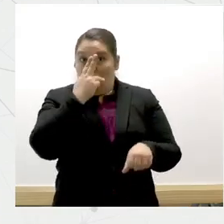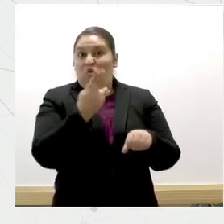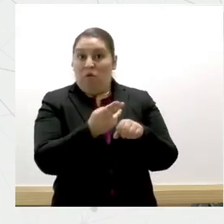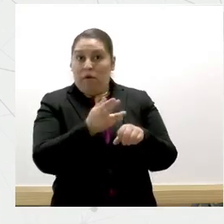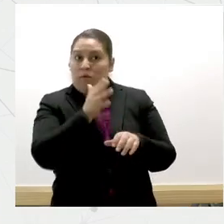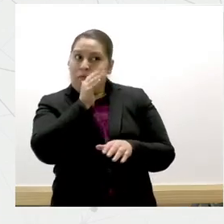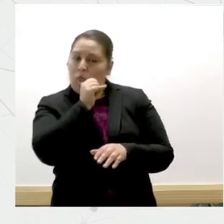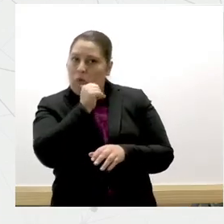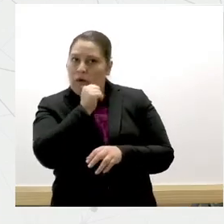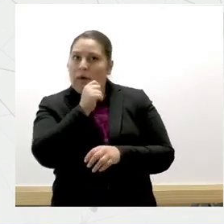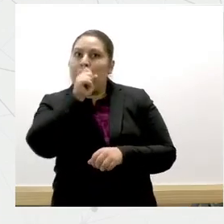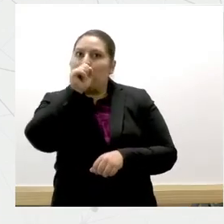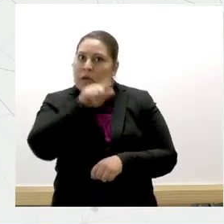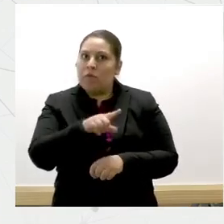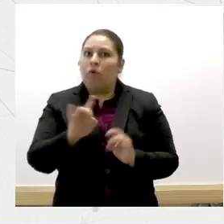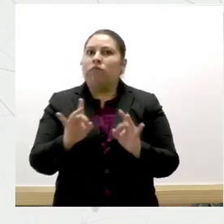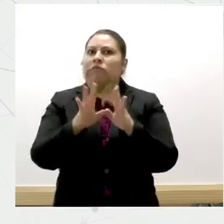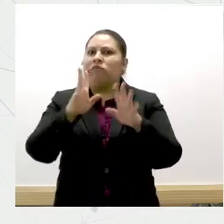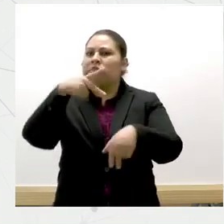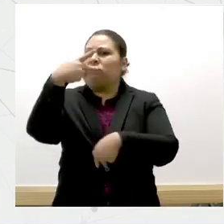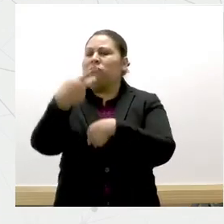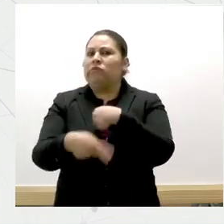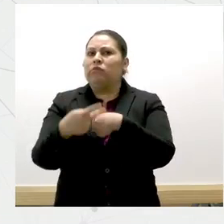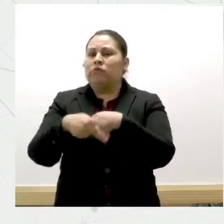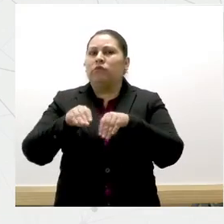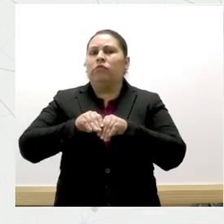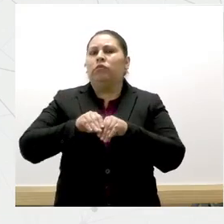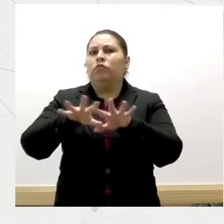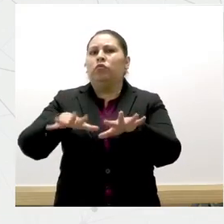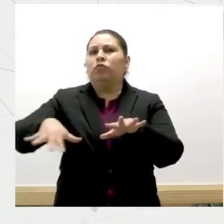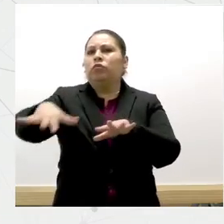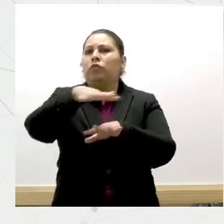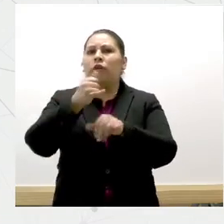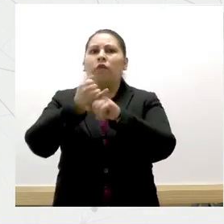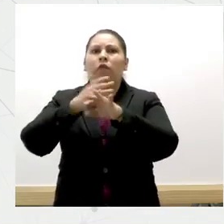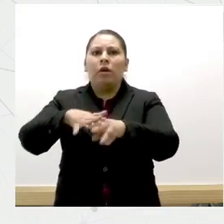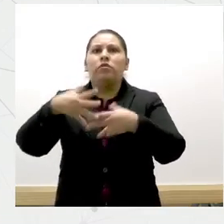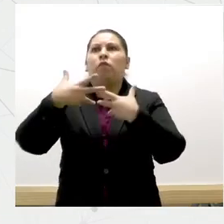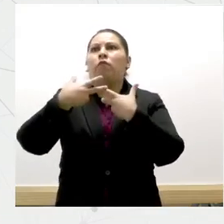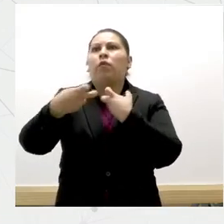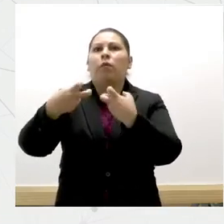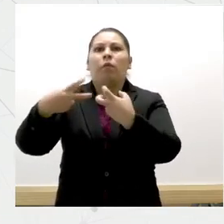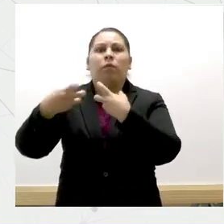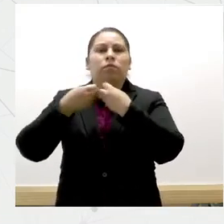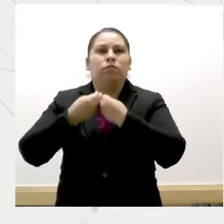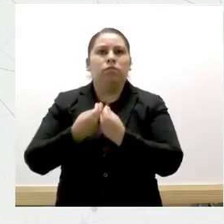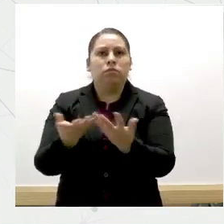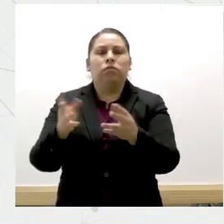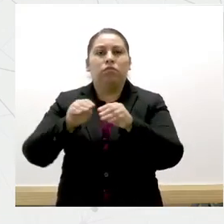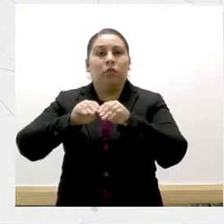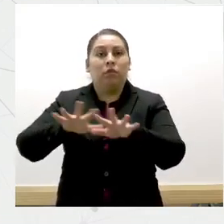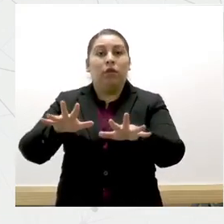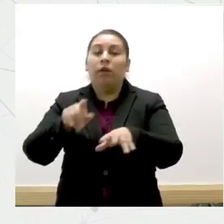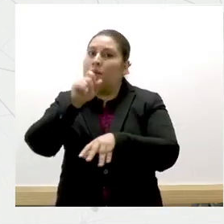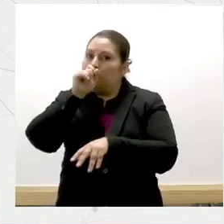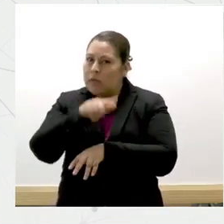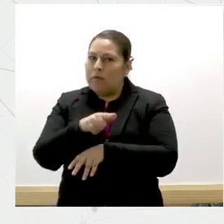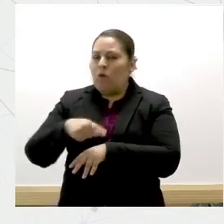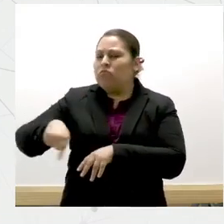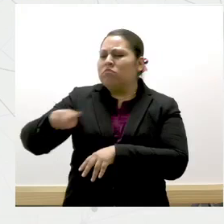llevar a cabo como un entorno muy de protección, los de un riesgo limitado y los de bajo riesgo.